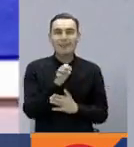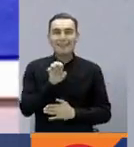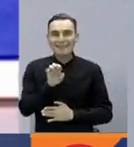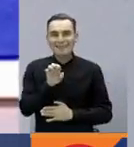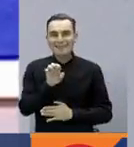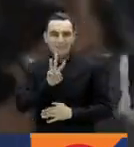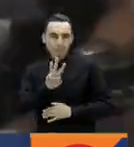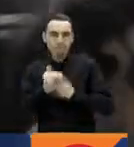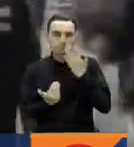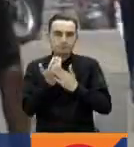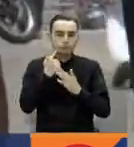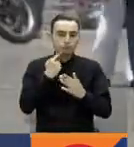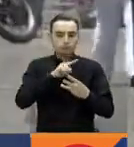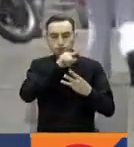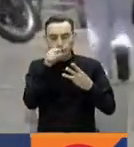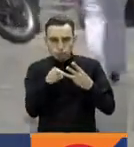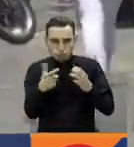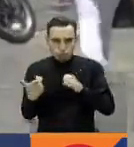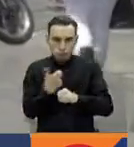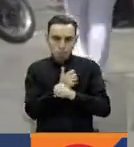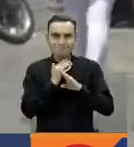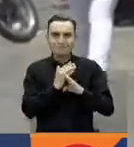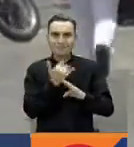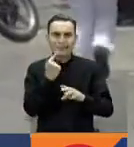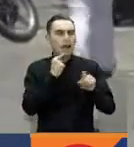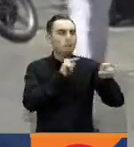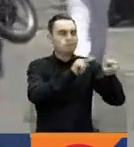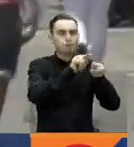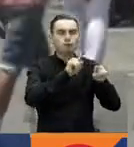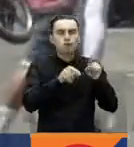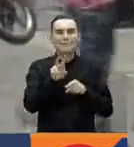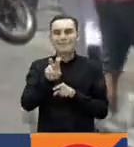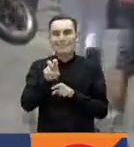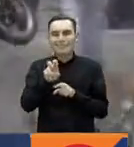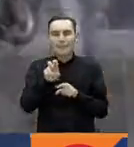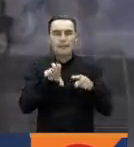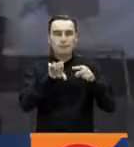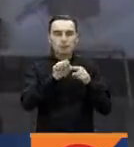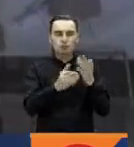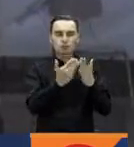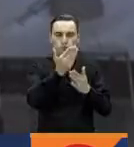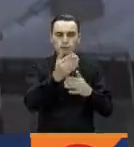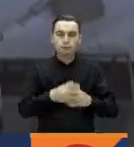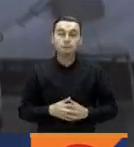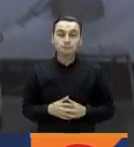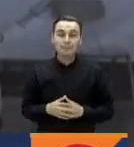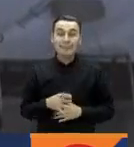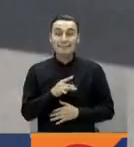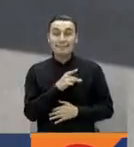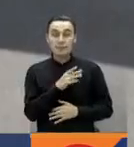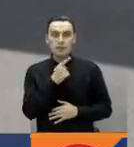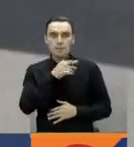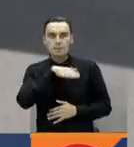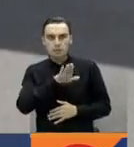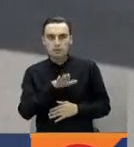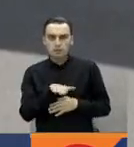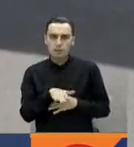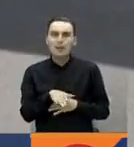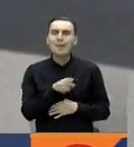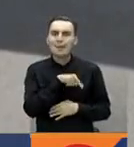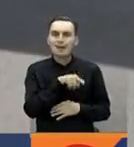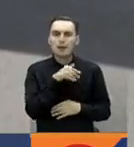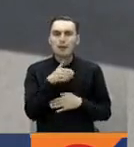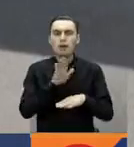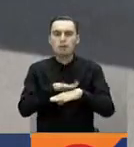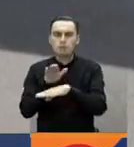con una tercera dosis anti-COVID al confirmar los primeros 7 casos de la cepa. Chile va un paso más adelante en la región y